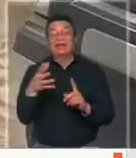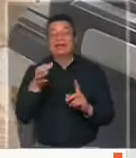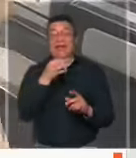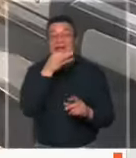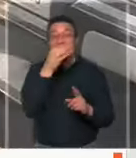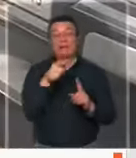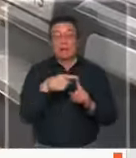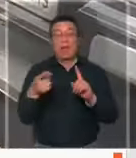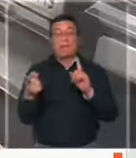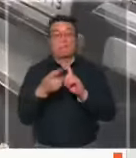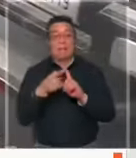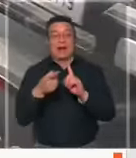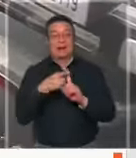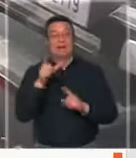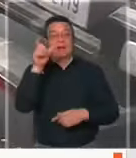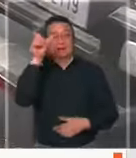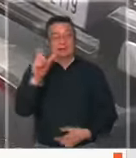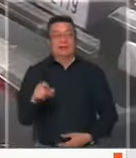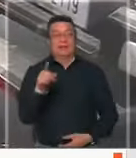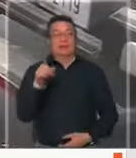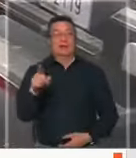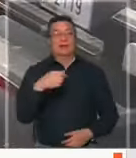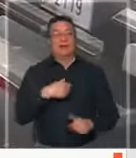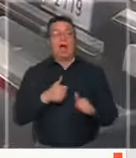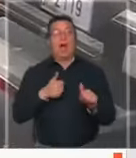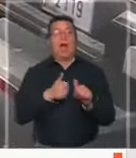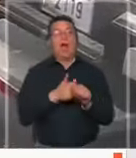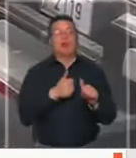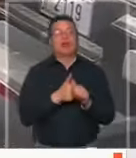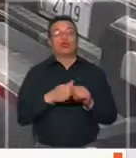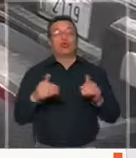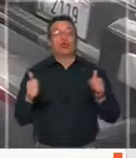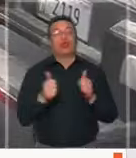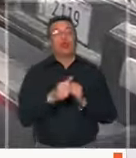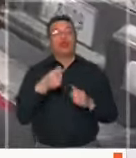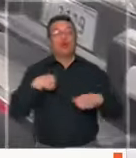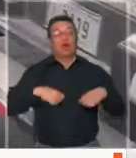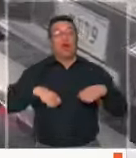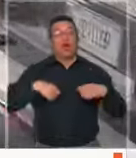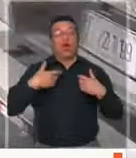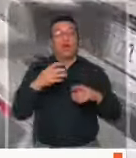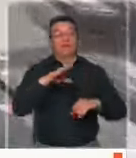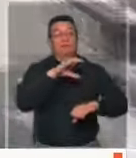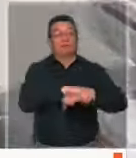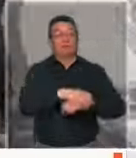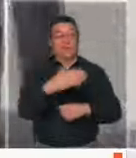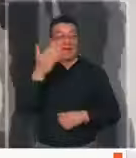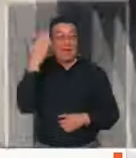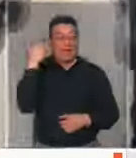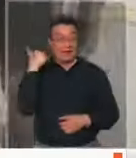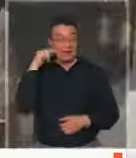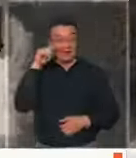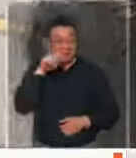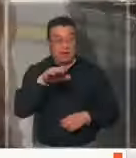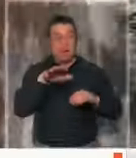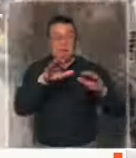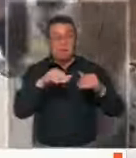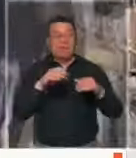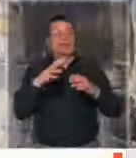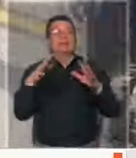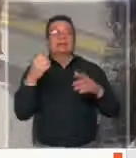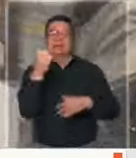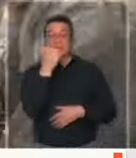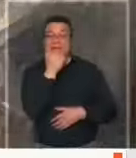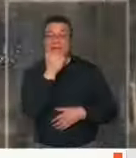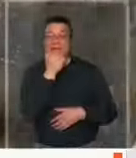su participación es como una especie de apoyo junto al menor que fue detenido en su oportunidad y que curiosamente cometieron un gran error, que